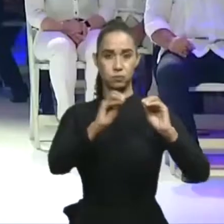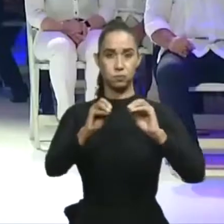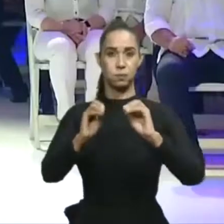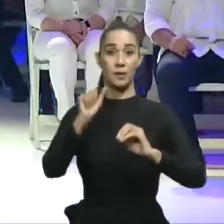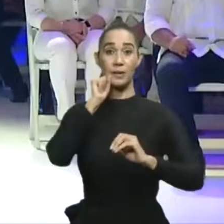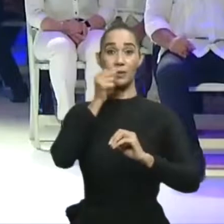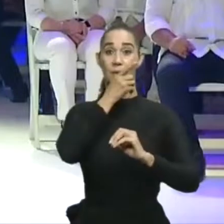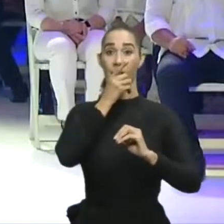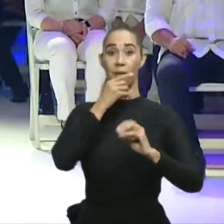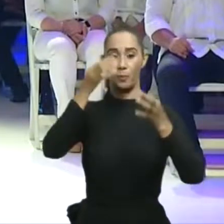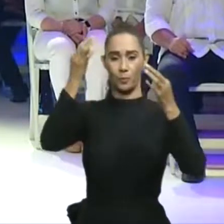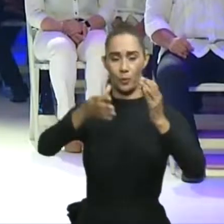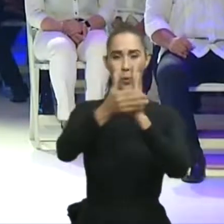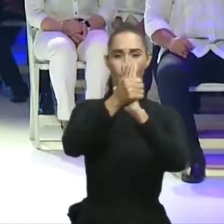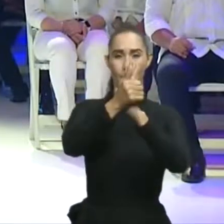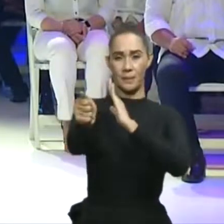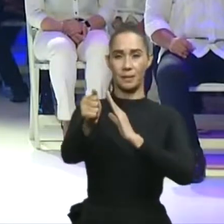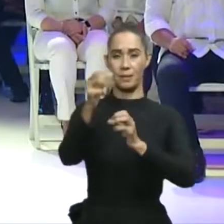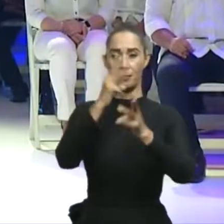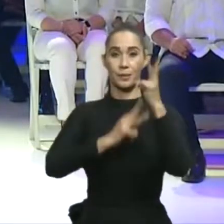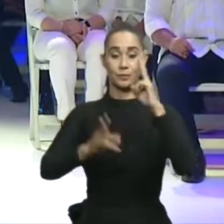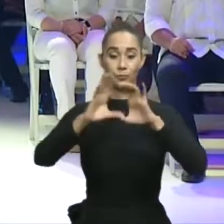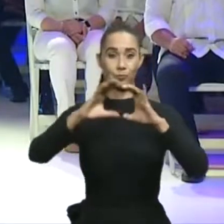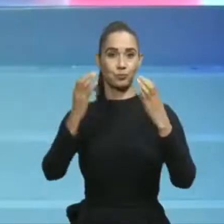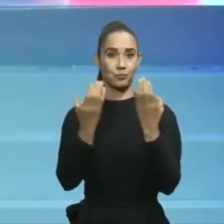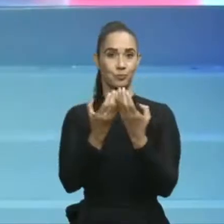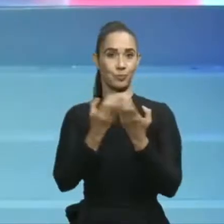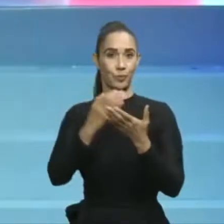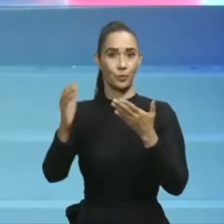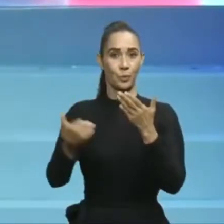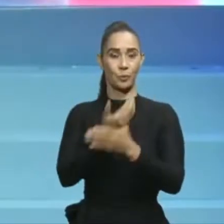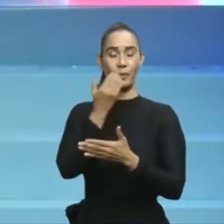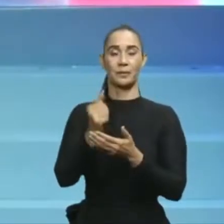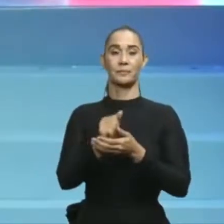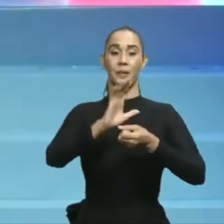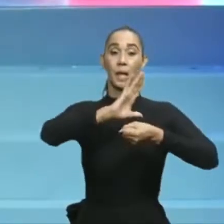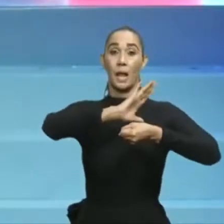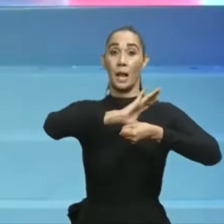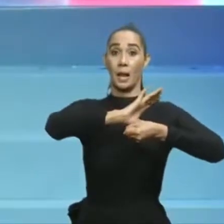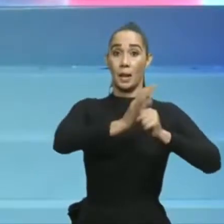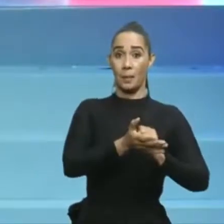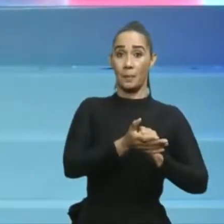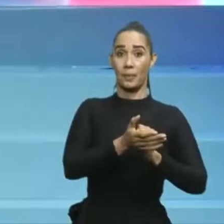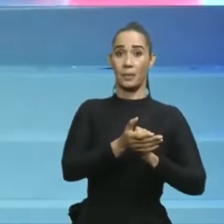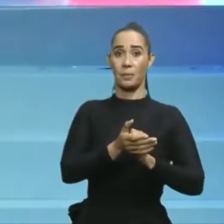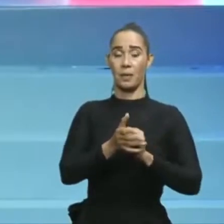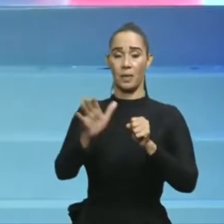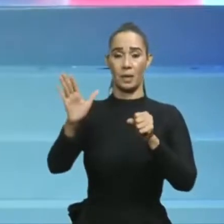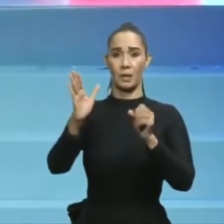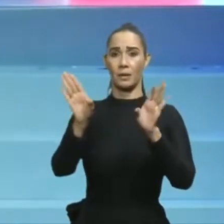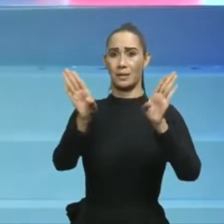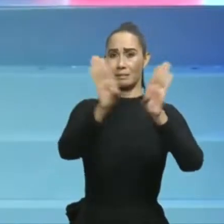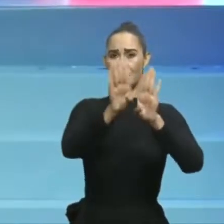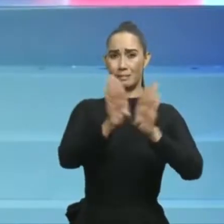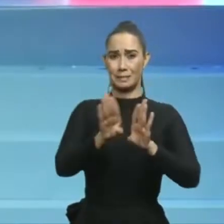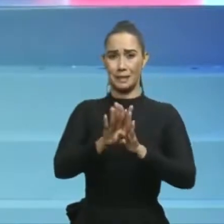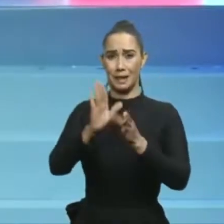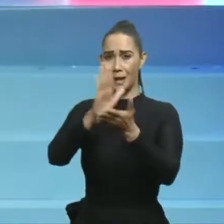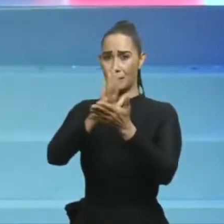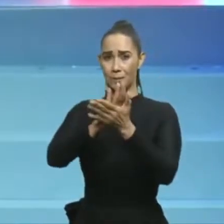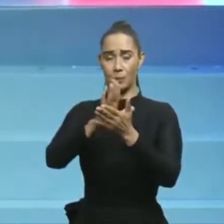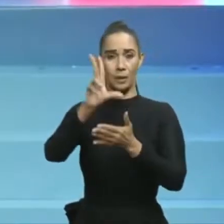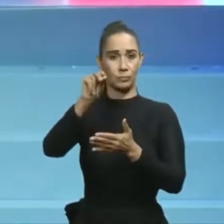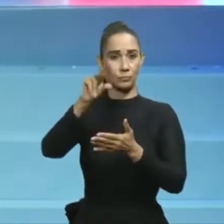para un mundo globalizado durante la pandemia nos resistimos a declarar el año escolar cerrado como lo habían hecho otros países de la